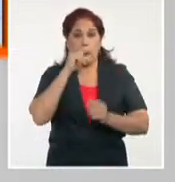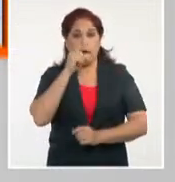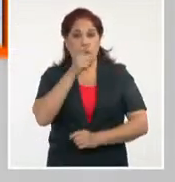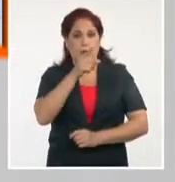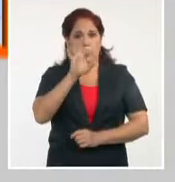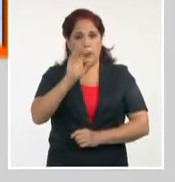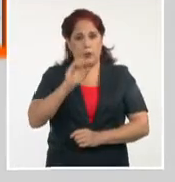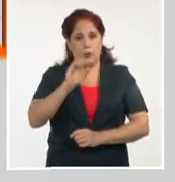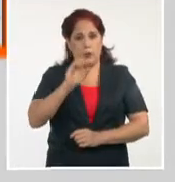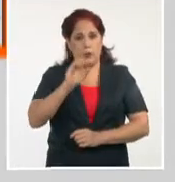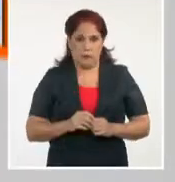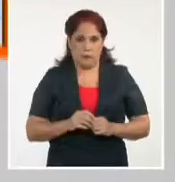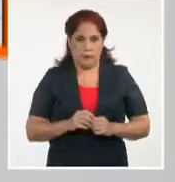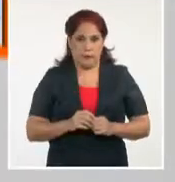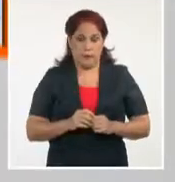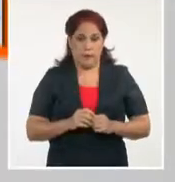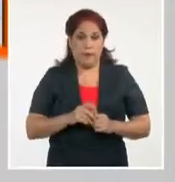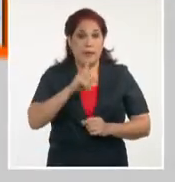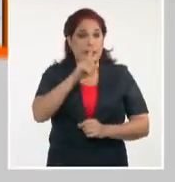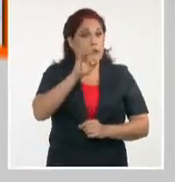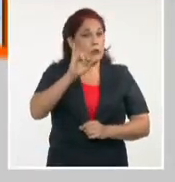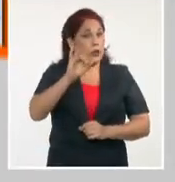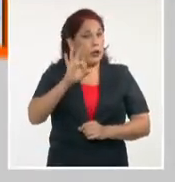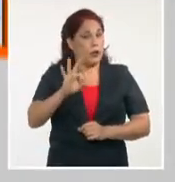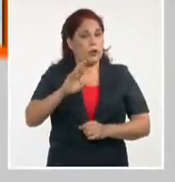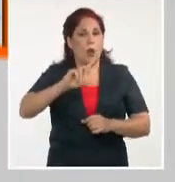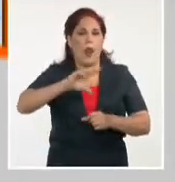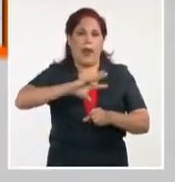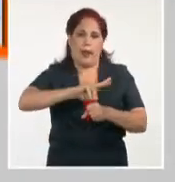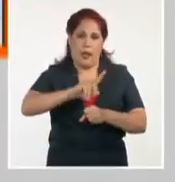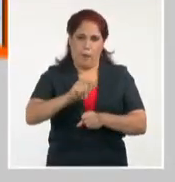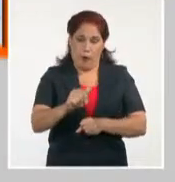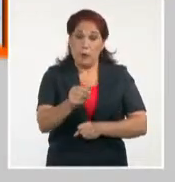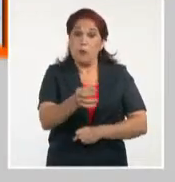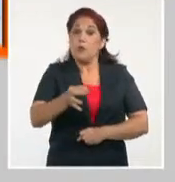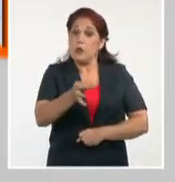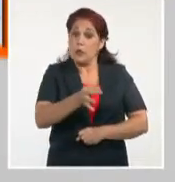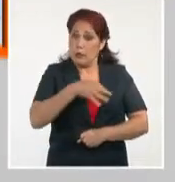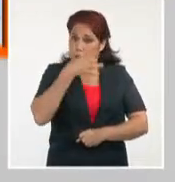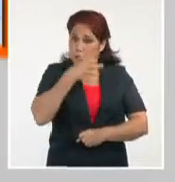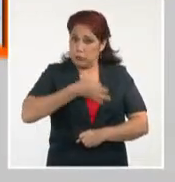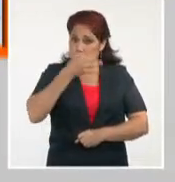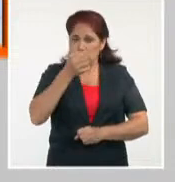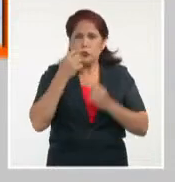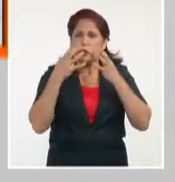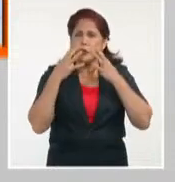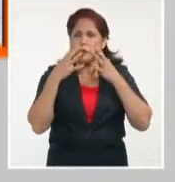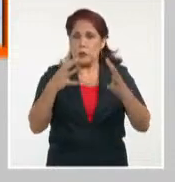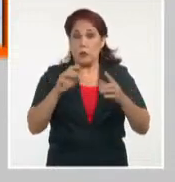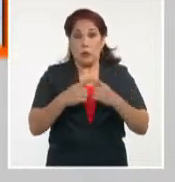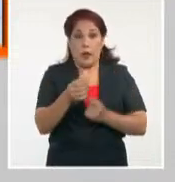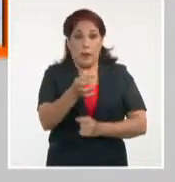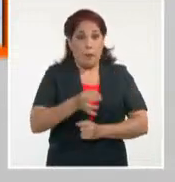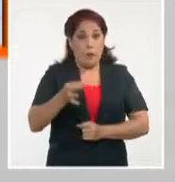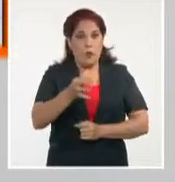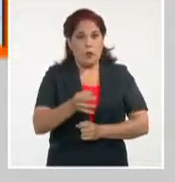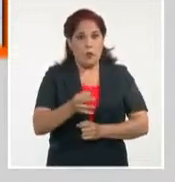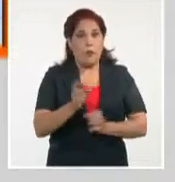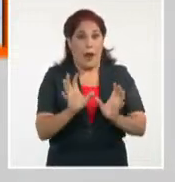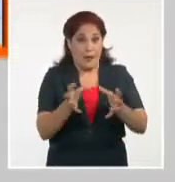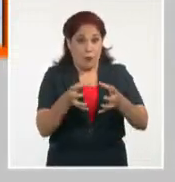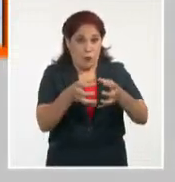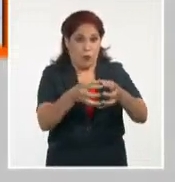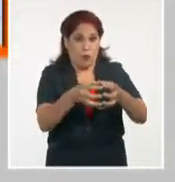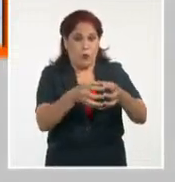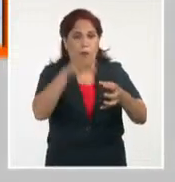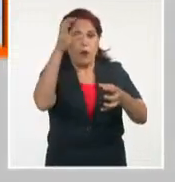180 y 178 en Limonar. Eso es como municipio, que es muy importante porque en el municipio se concentran todas